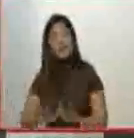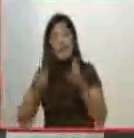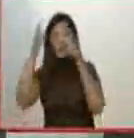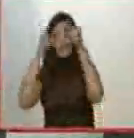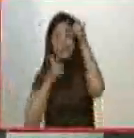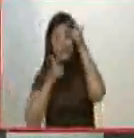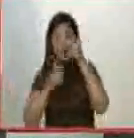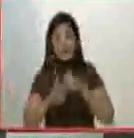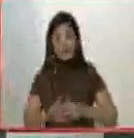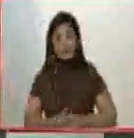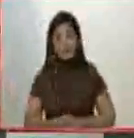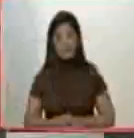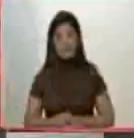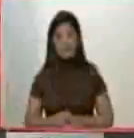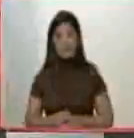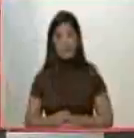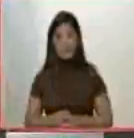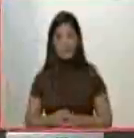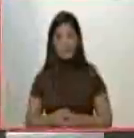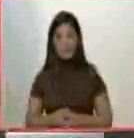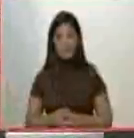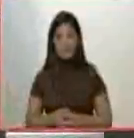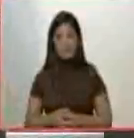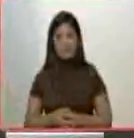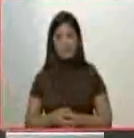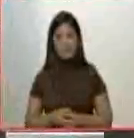comandante supremo Hugo Rafael Chávez Frías.